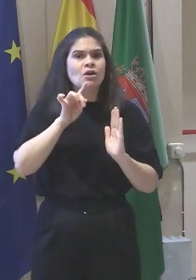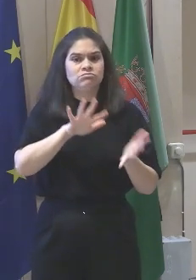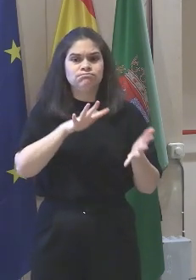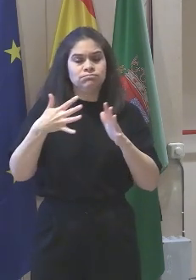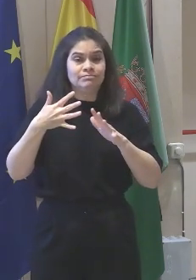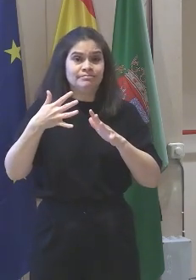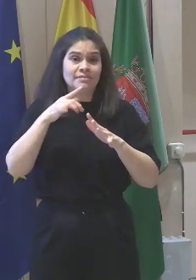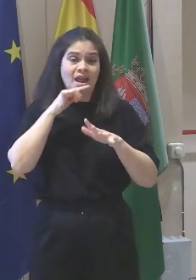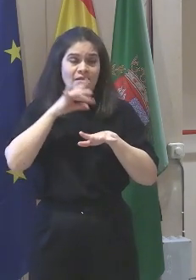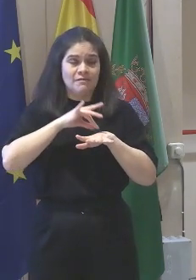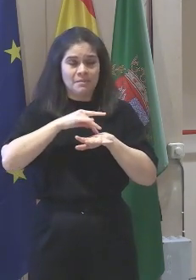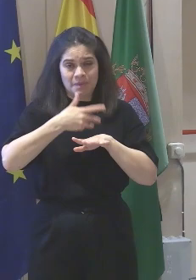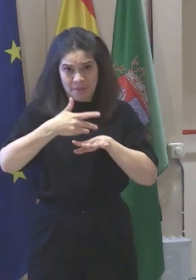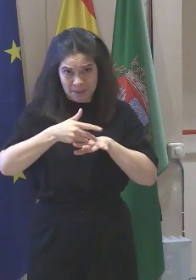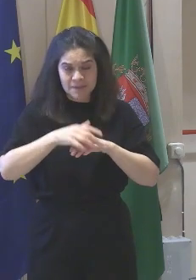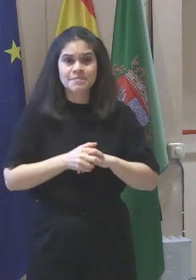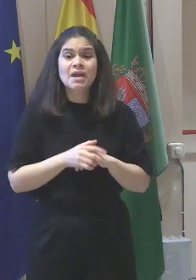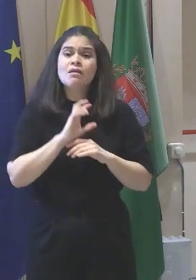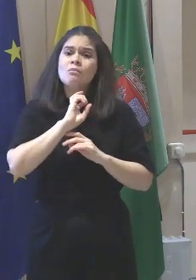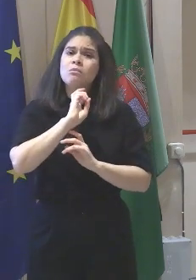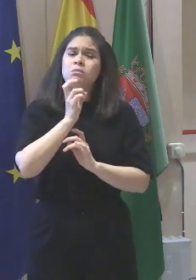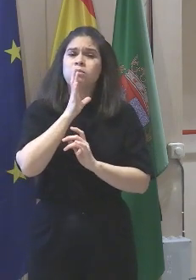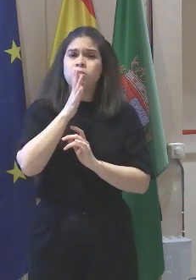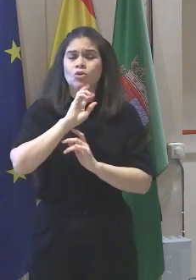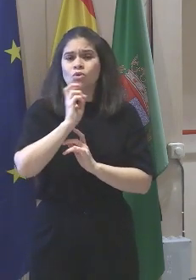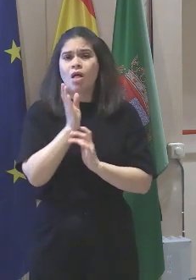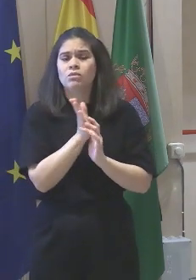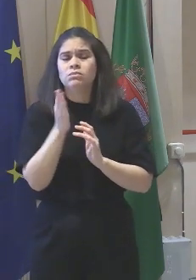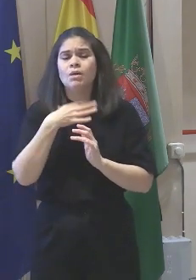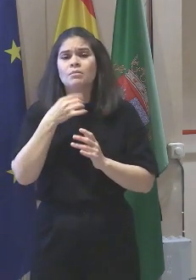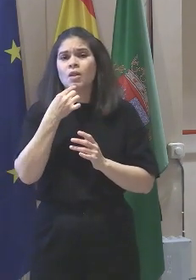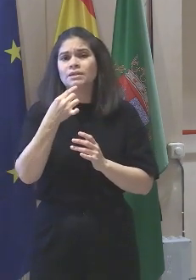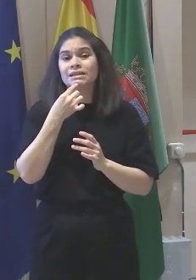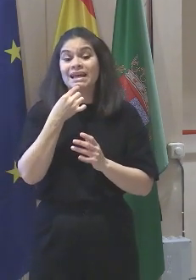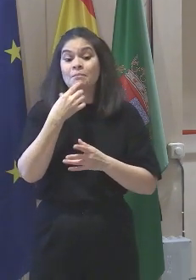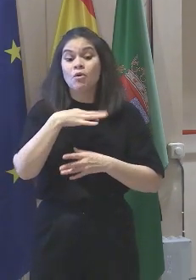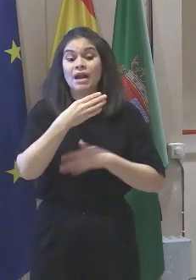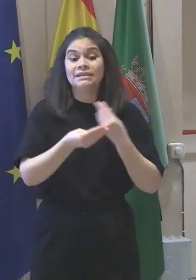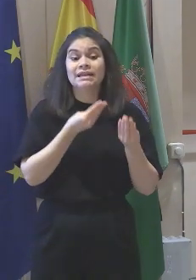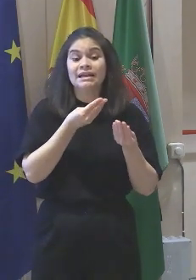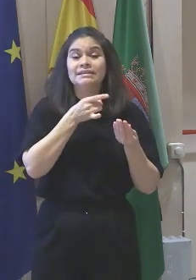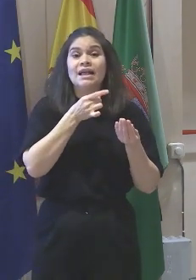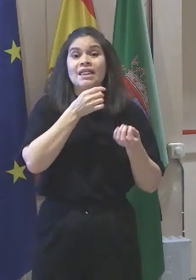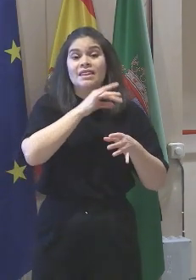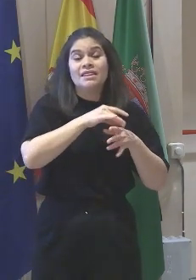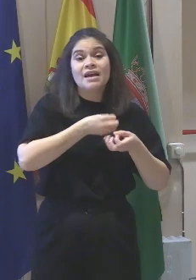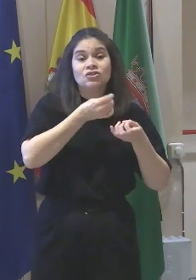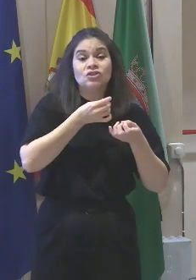la diabetes. Y por otro lado, podemos hablar que poder hacer este diagnóstico en estadios iniciales nos